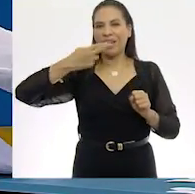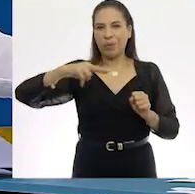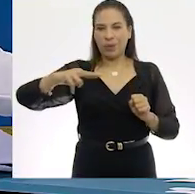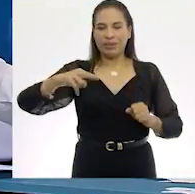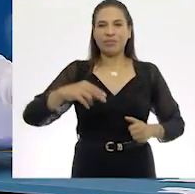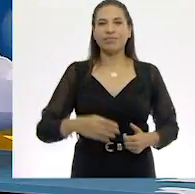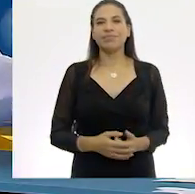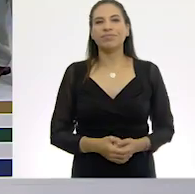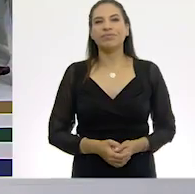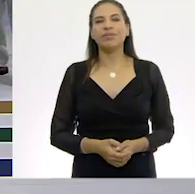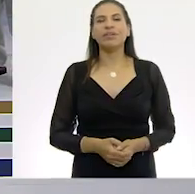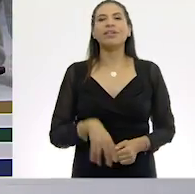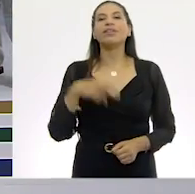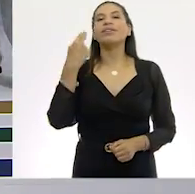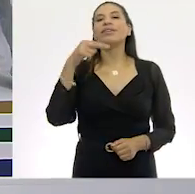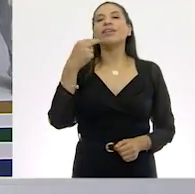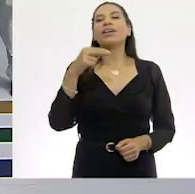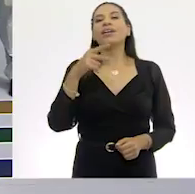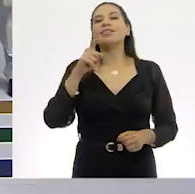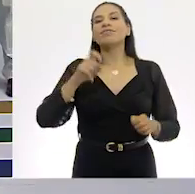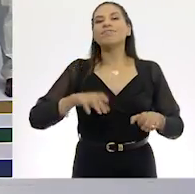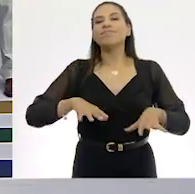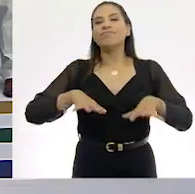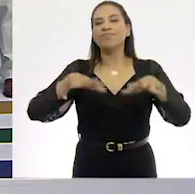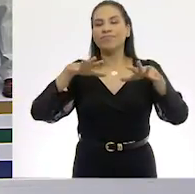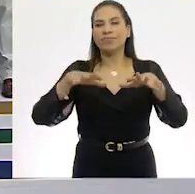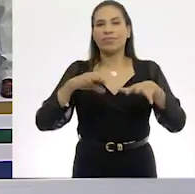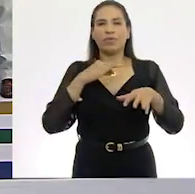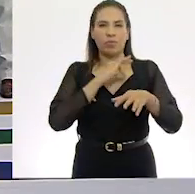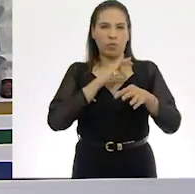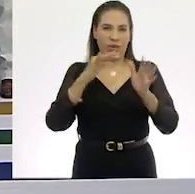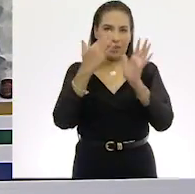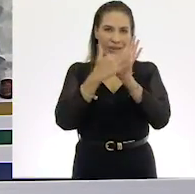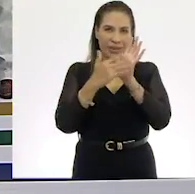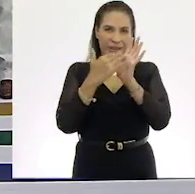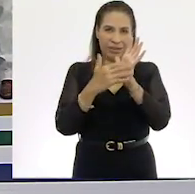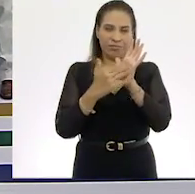¿Sí? Se llama La inundación y me voy a permitir leerte.